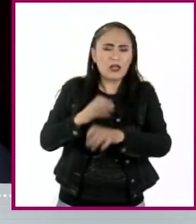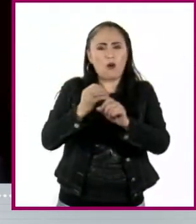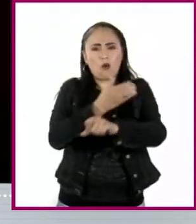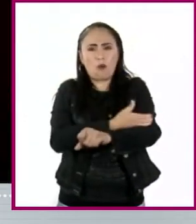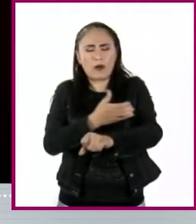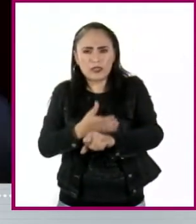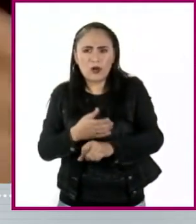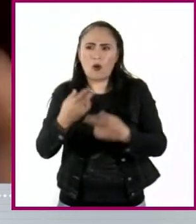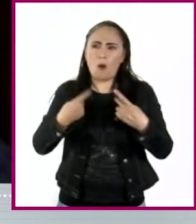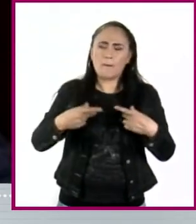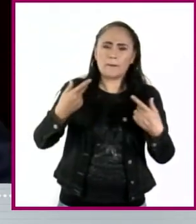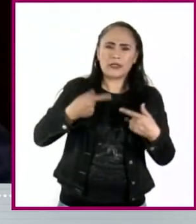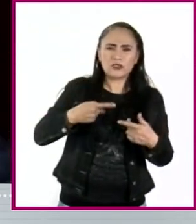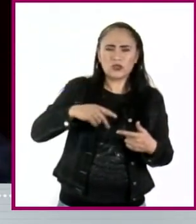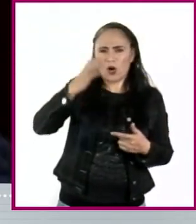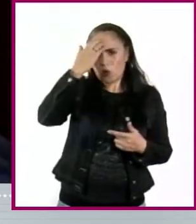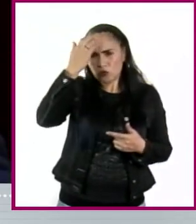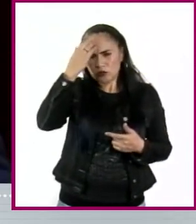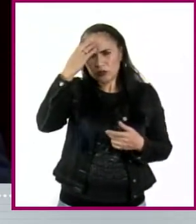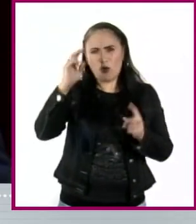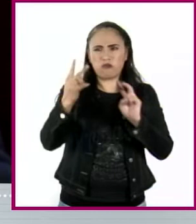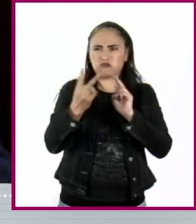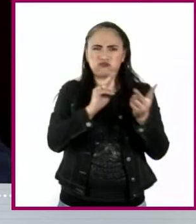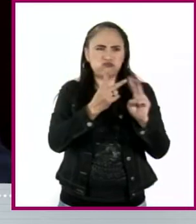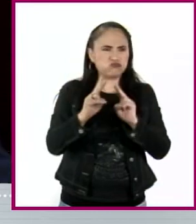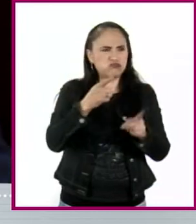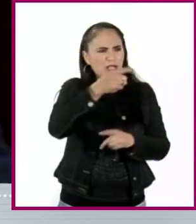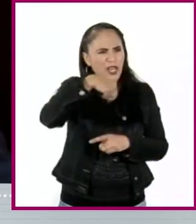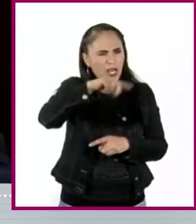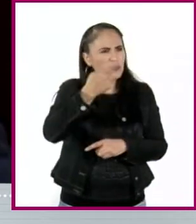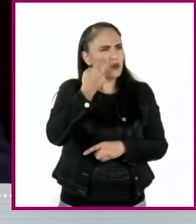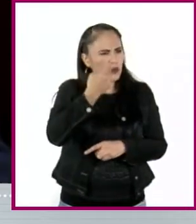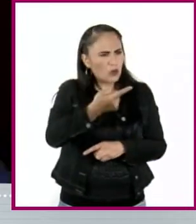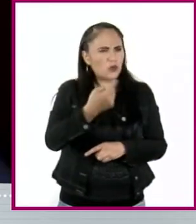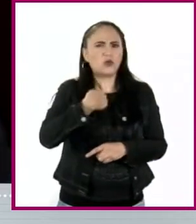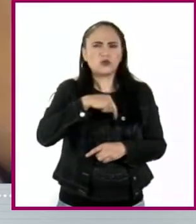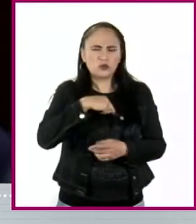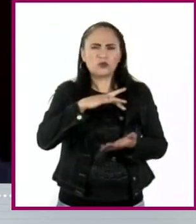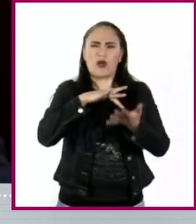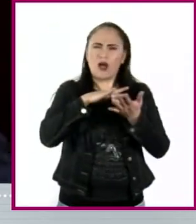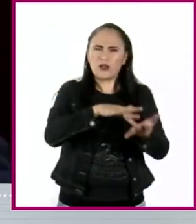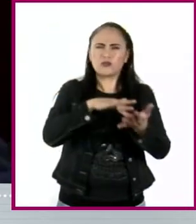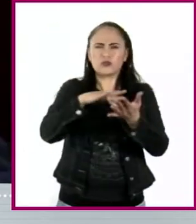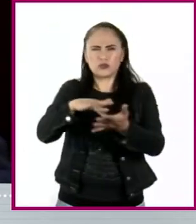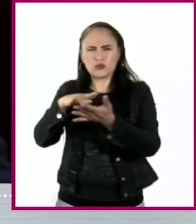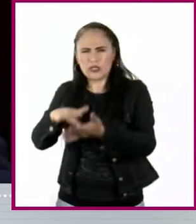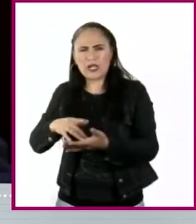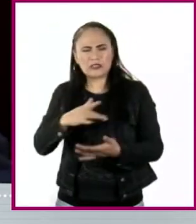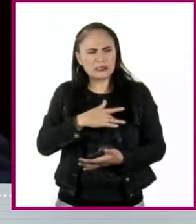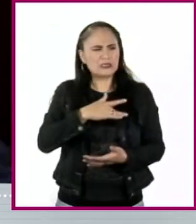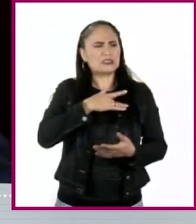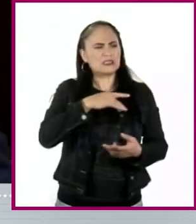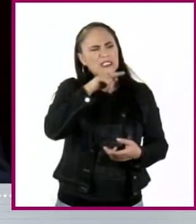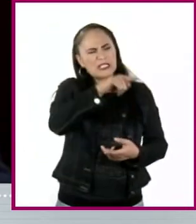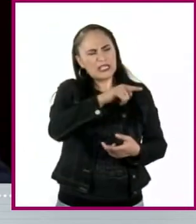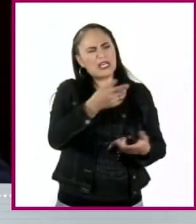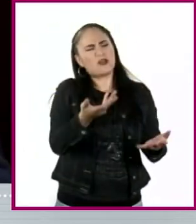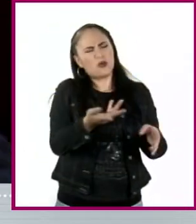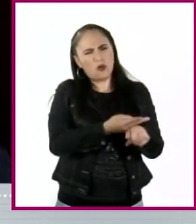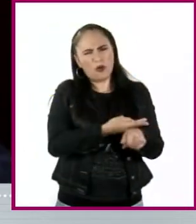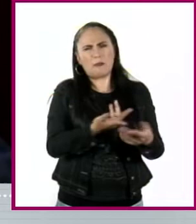un conocido, de una vecina, de un vecino. Entonces, ser solidarios, ser conscientes, ponernos en el lugar del